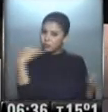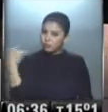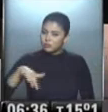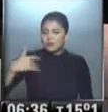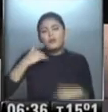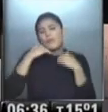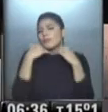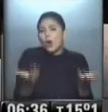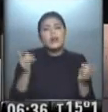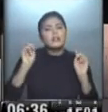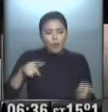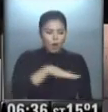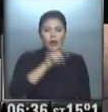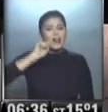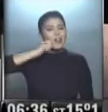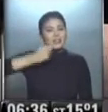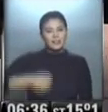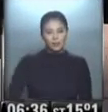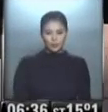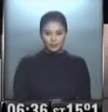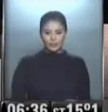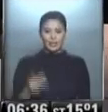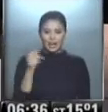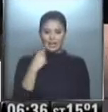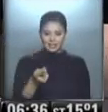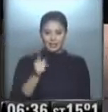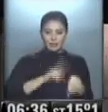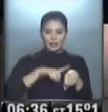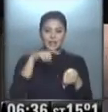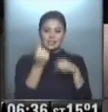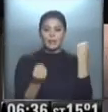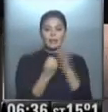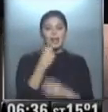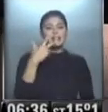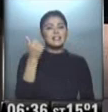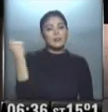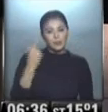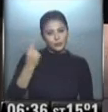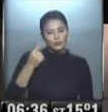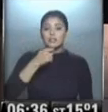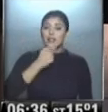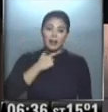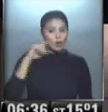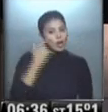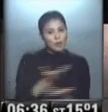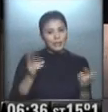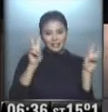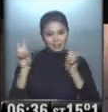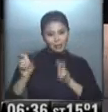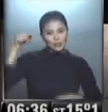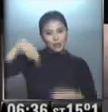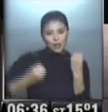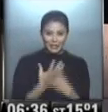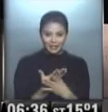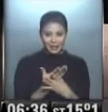pero no importa, igual el lugar es hermosísimo. 36 minutos pasaron de las 6 de la mañana. ¿Qué te parece si compartimos los títulos de